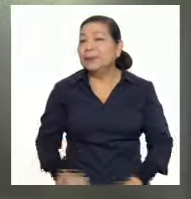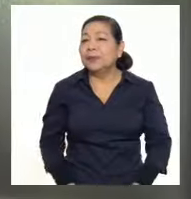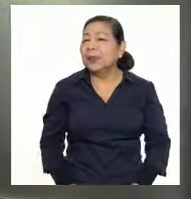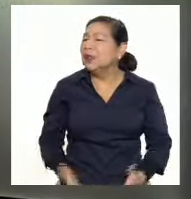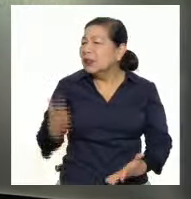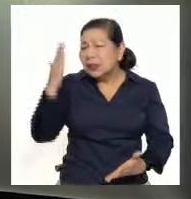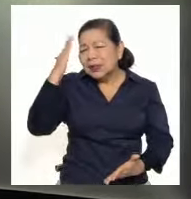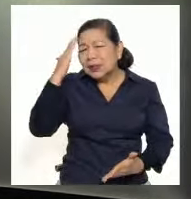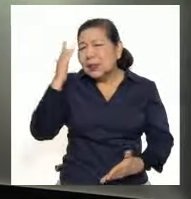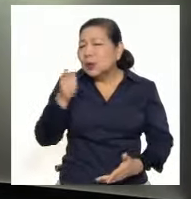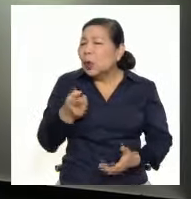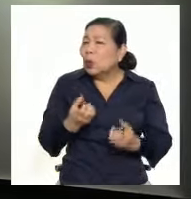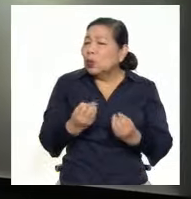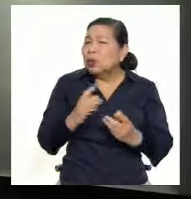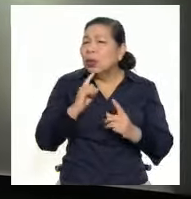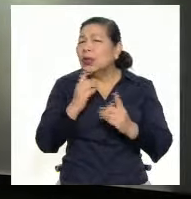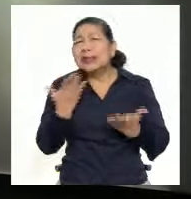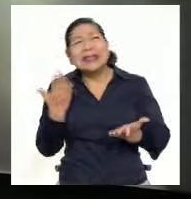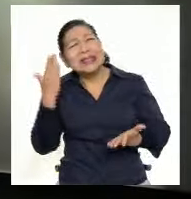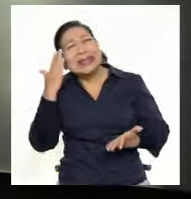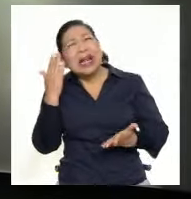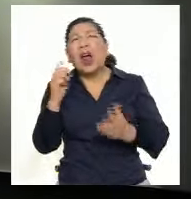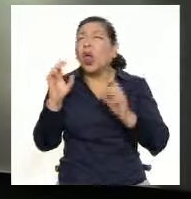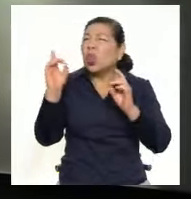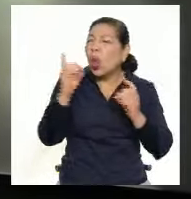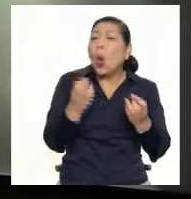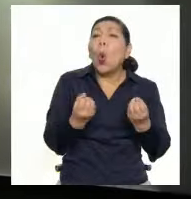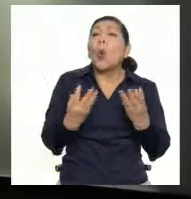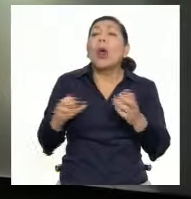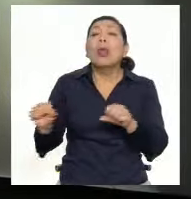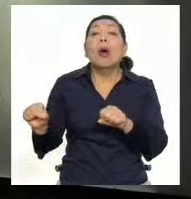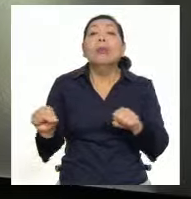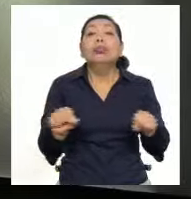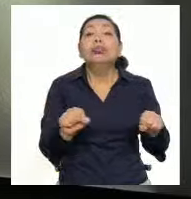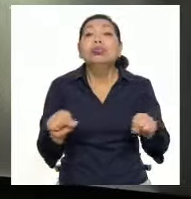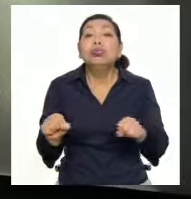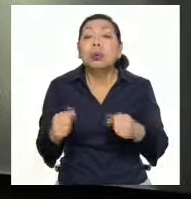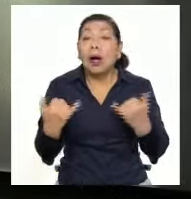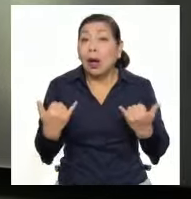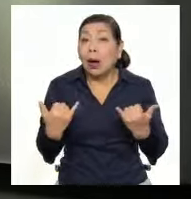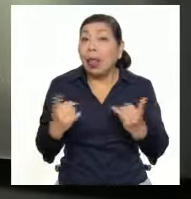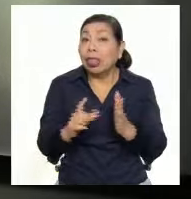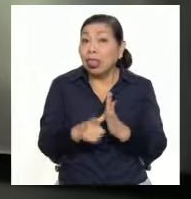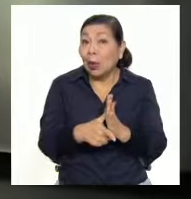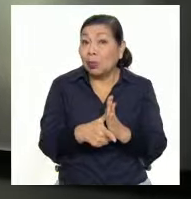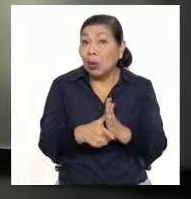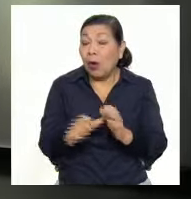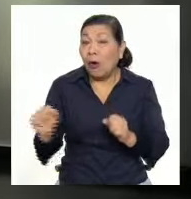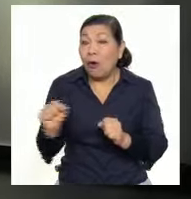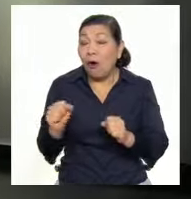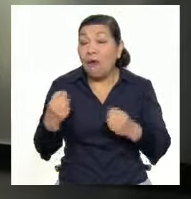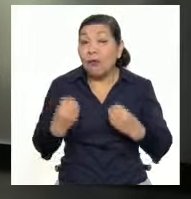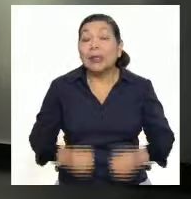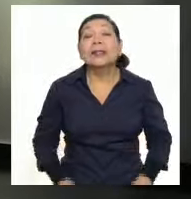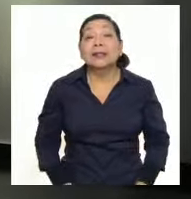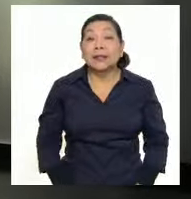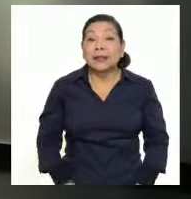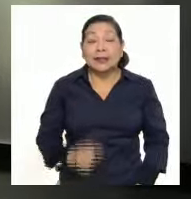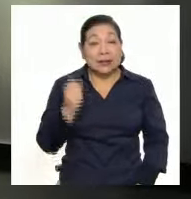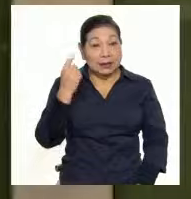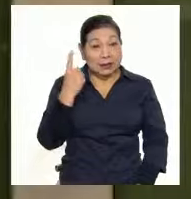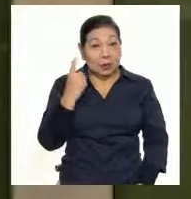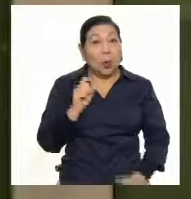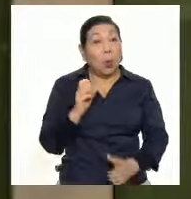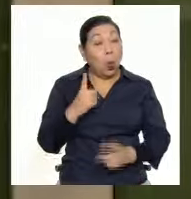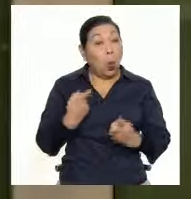Queremos saber lo que seguramente muchos están preguntando, ¿cuántas réplicas han habido después de este intenso sismo? Lo que hay que entender es